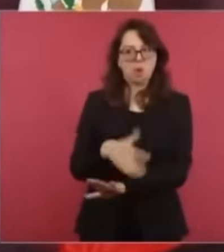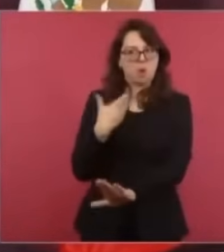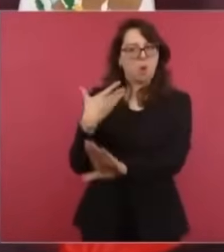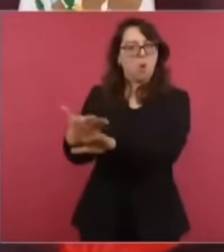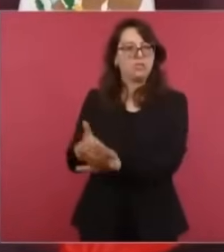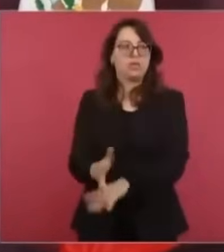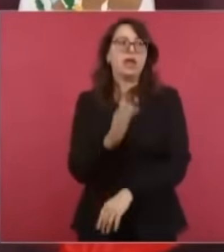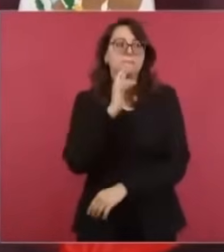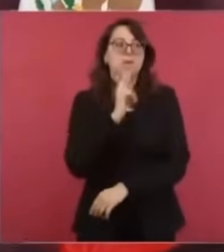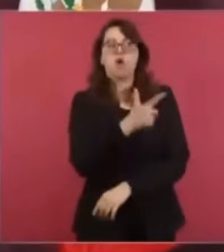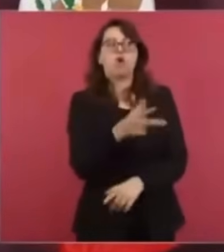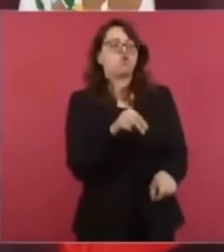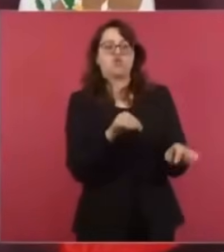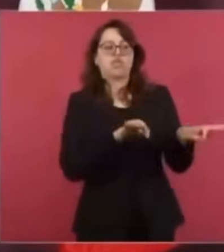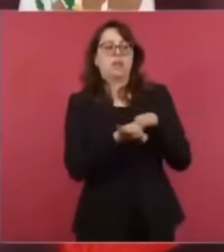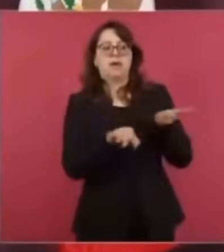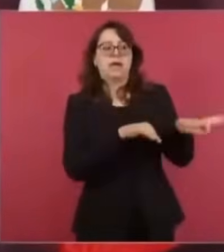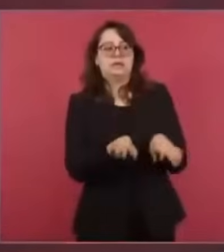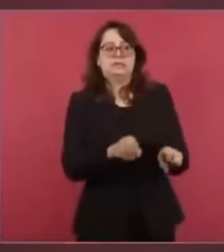yo